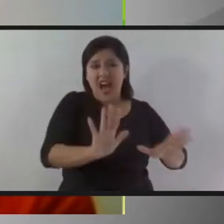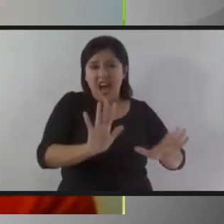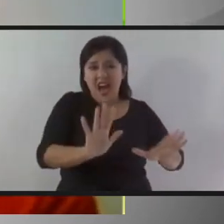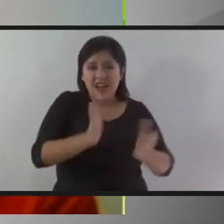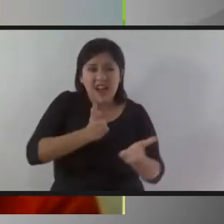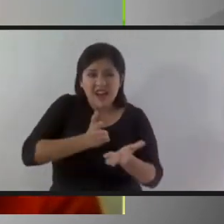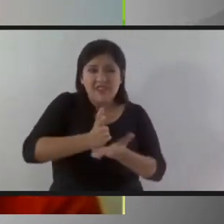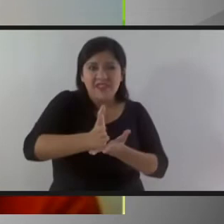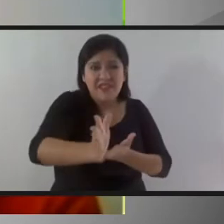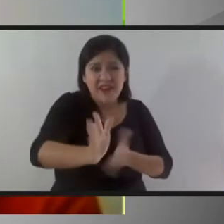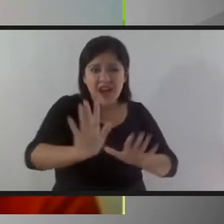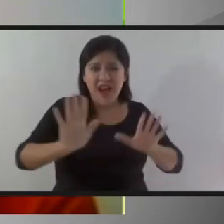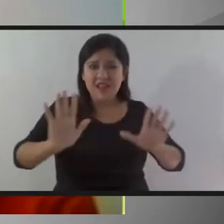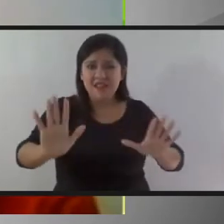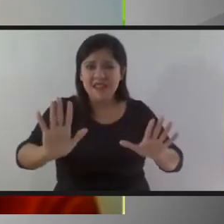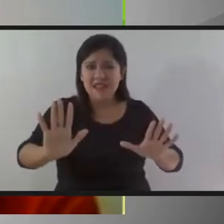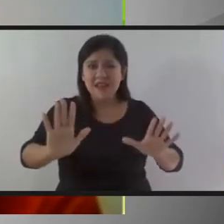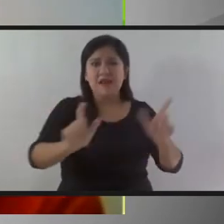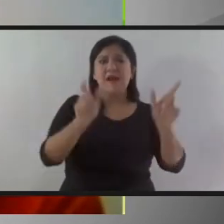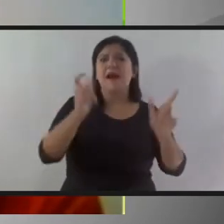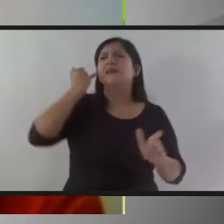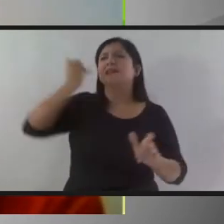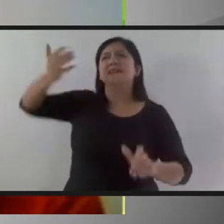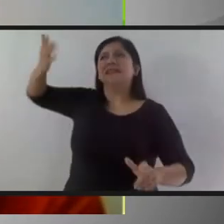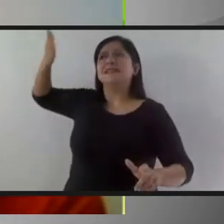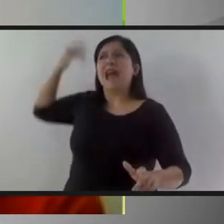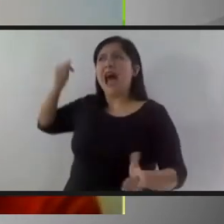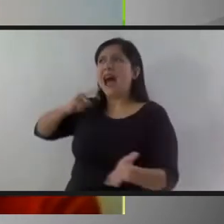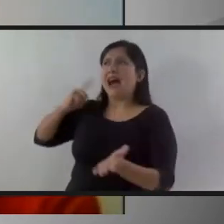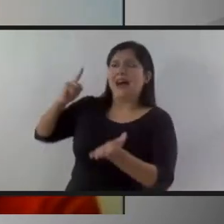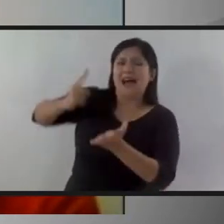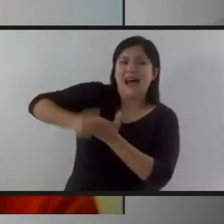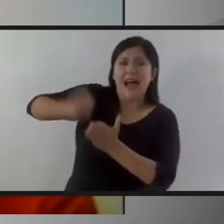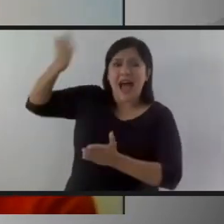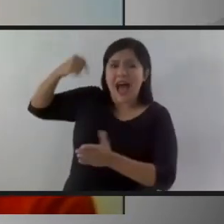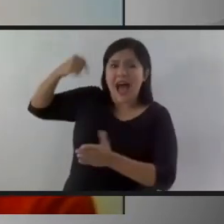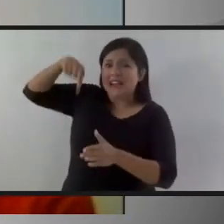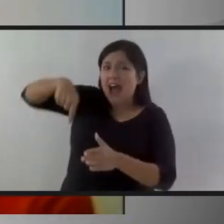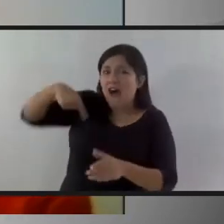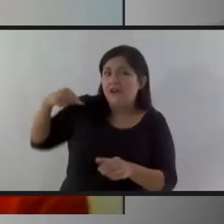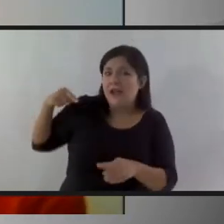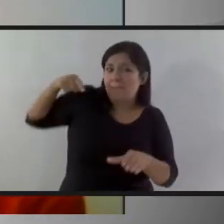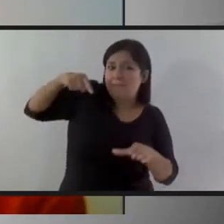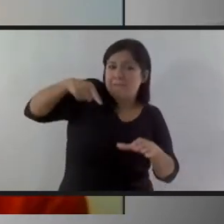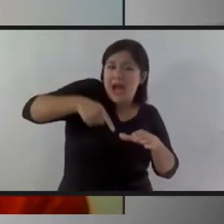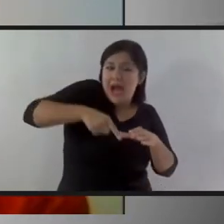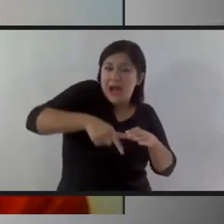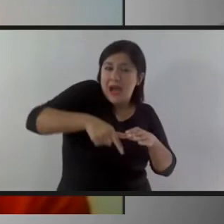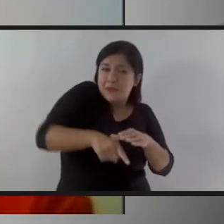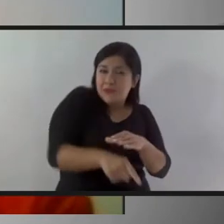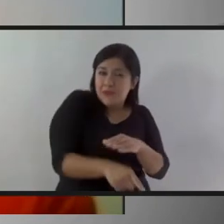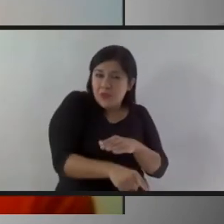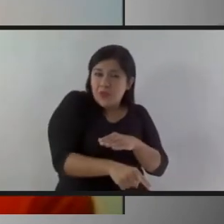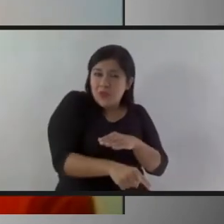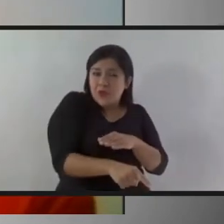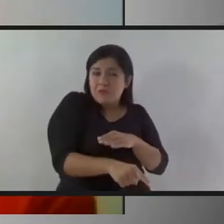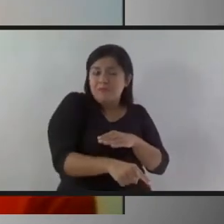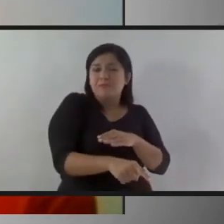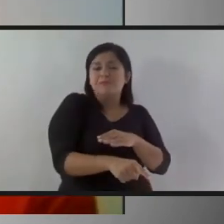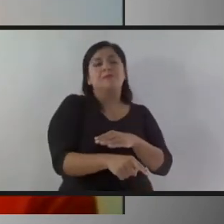vivir y dejar morir largamente anunciada y cada vez más profunda y radicalizada.